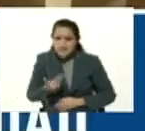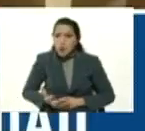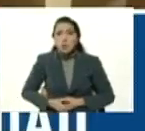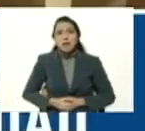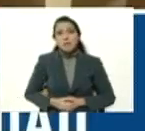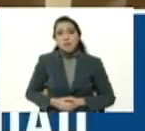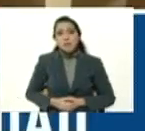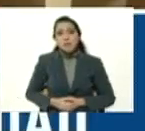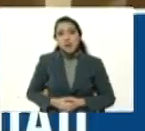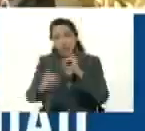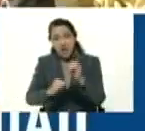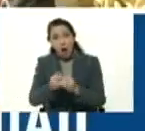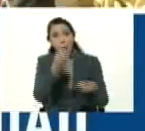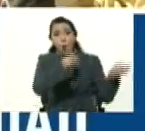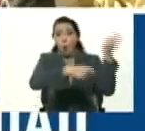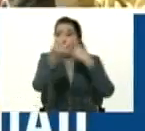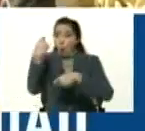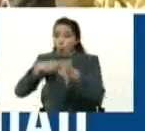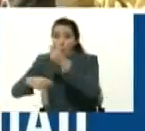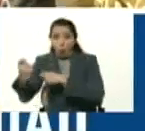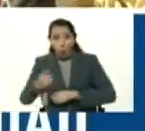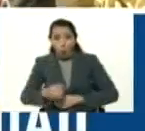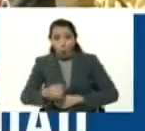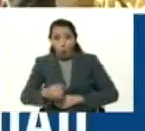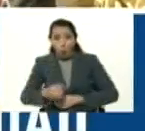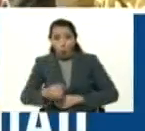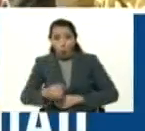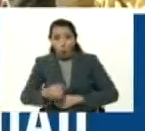mercados internacionales en los productos de exportación.